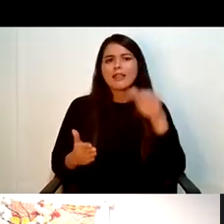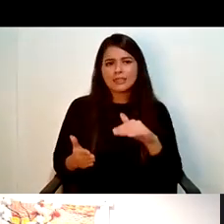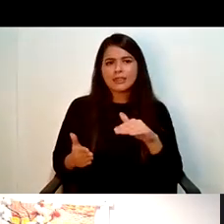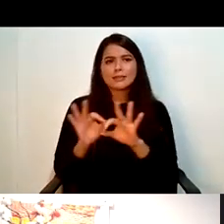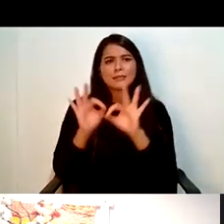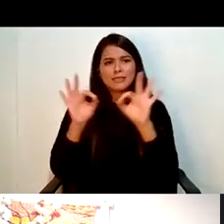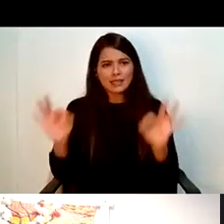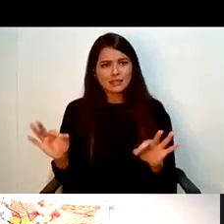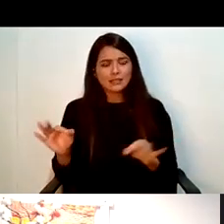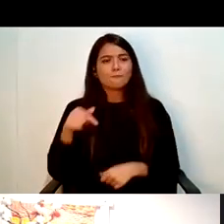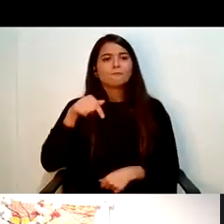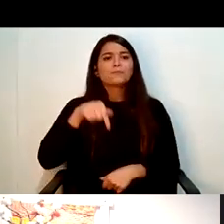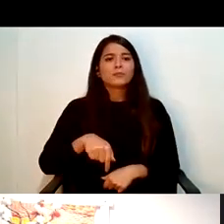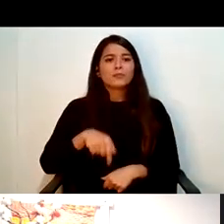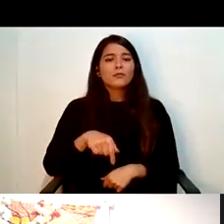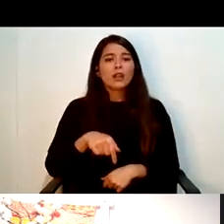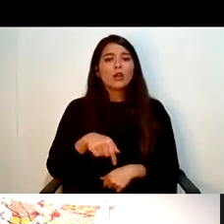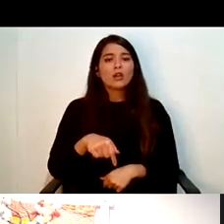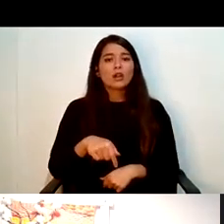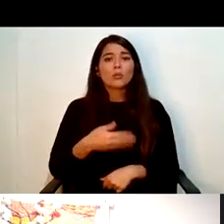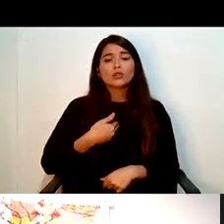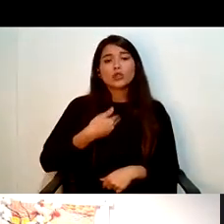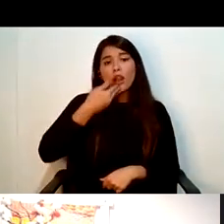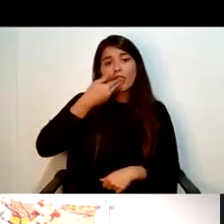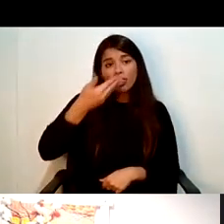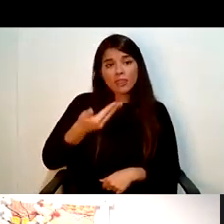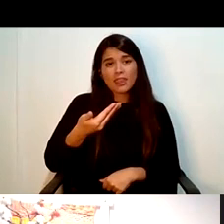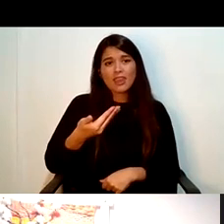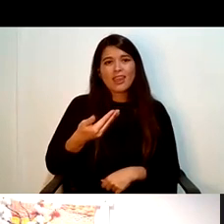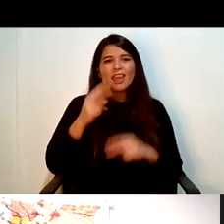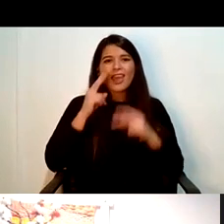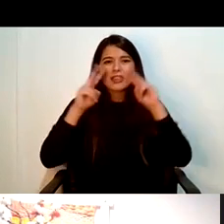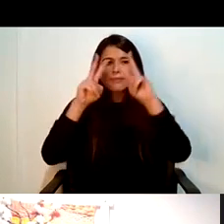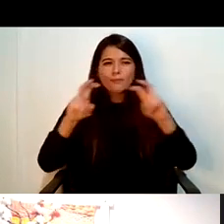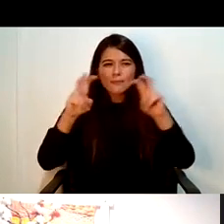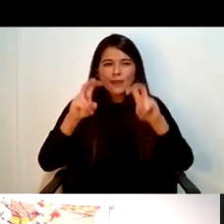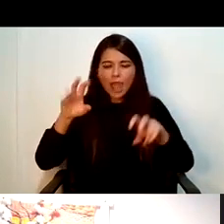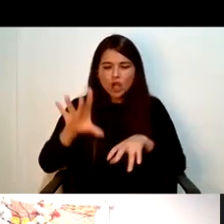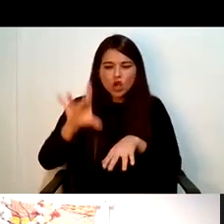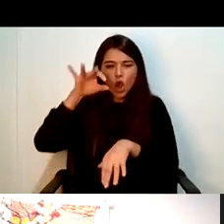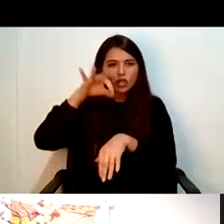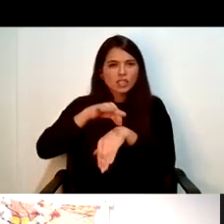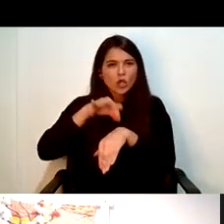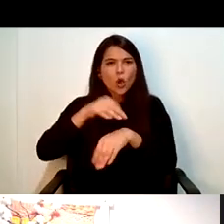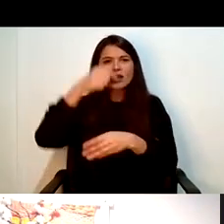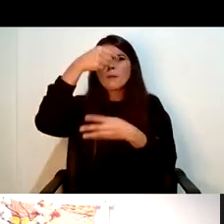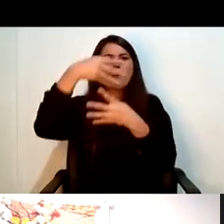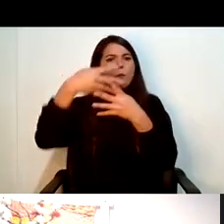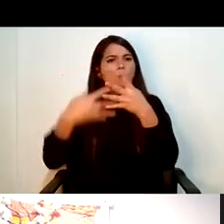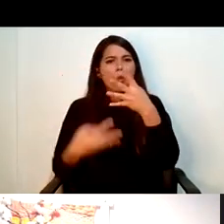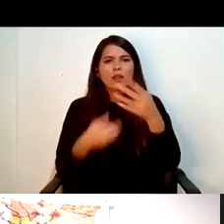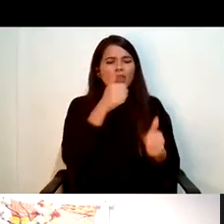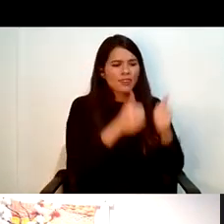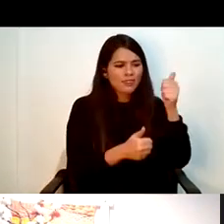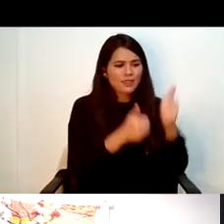Ahora, esto, como les decía, el diagnóstico es multidisciplinar, entonces